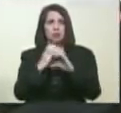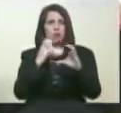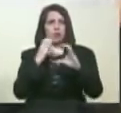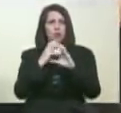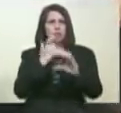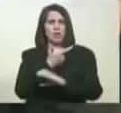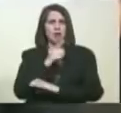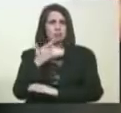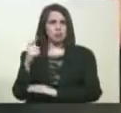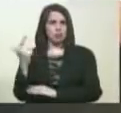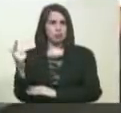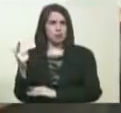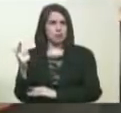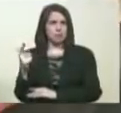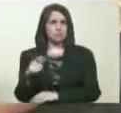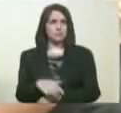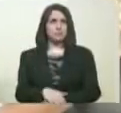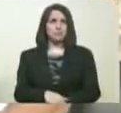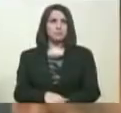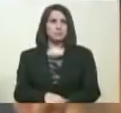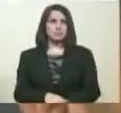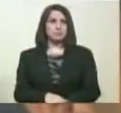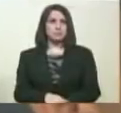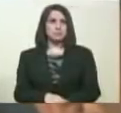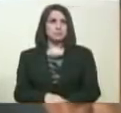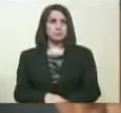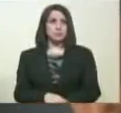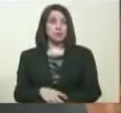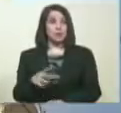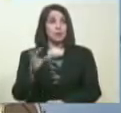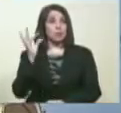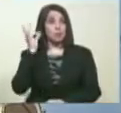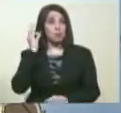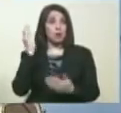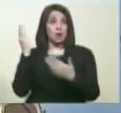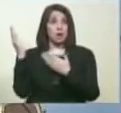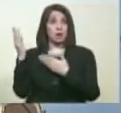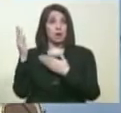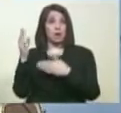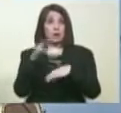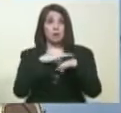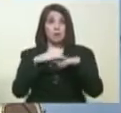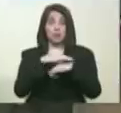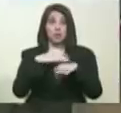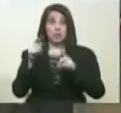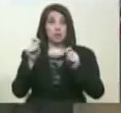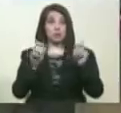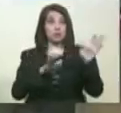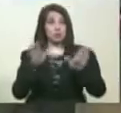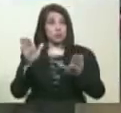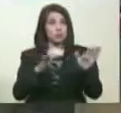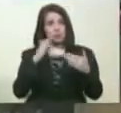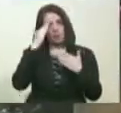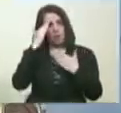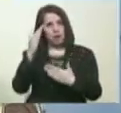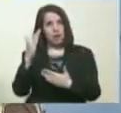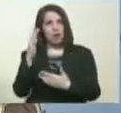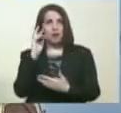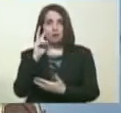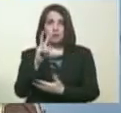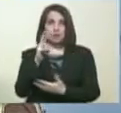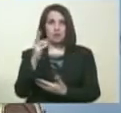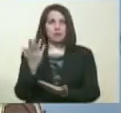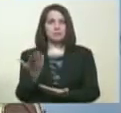está Carlos Osorio. Marlene Contreras, ministra de Turismo. Ahí está, camarada, no la veía desde aquí,